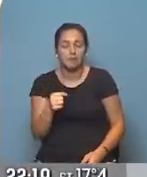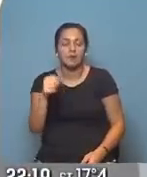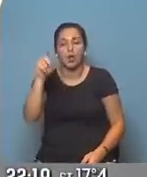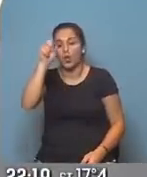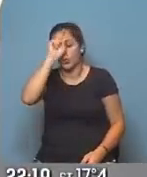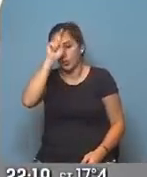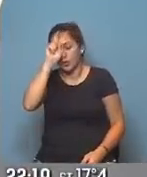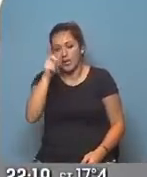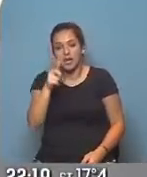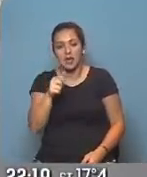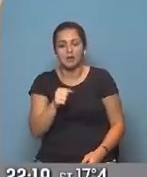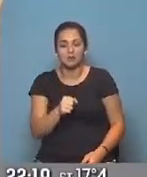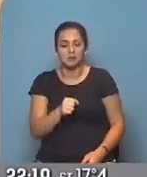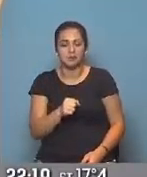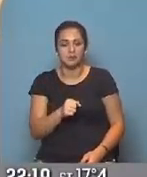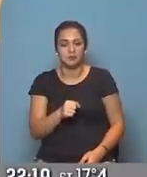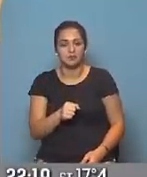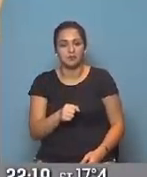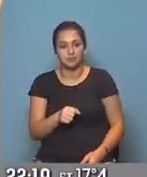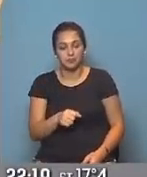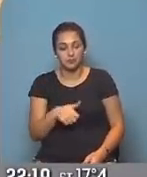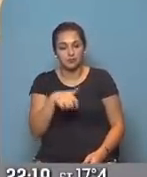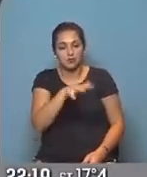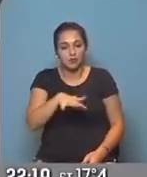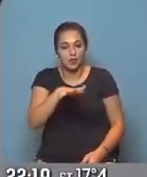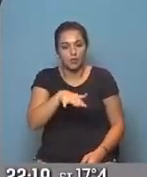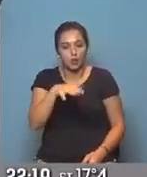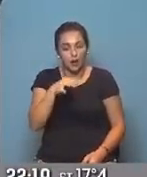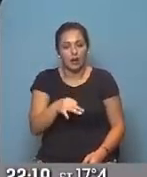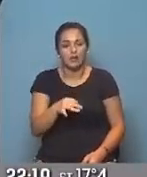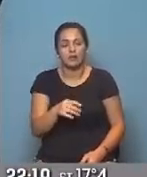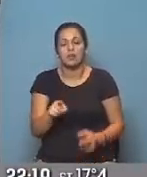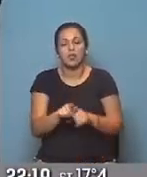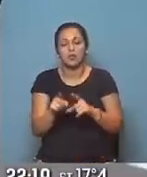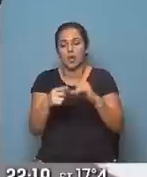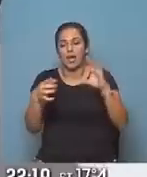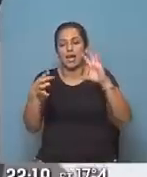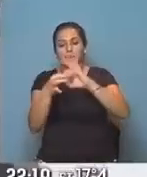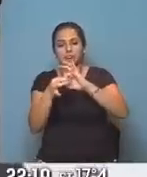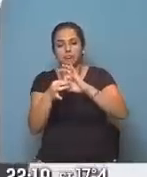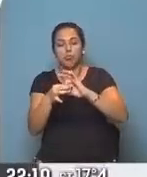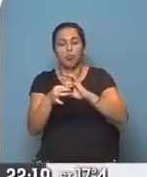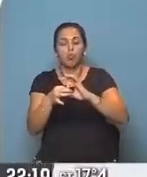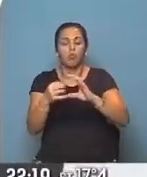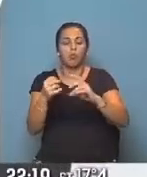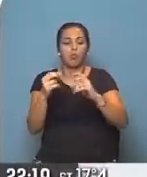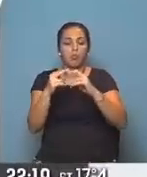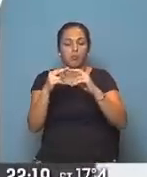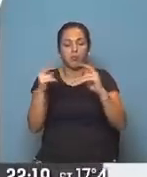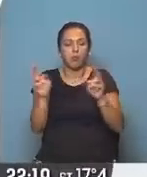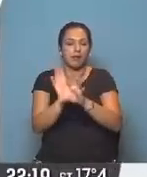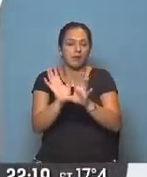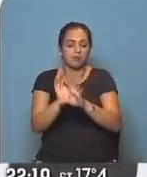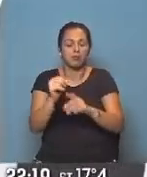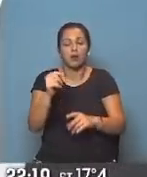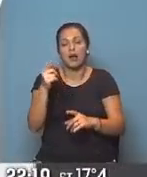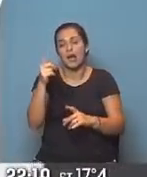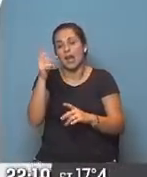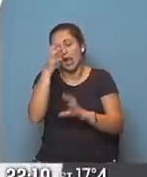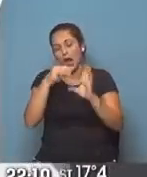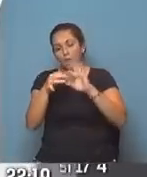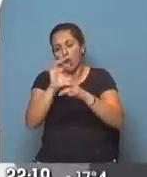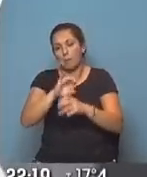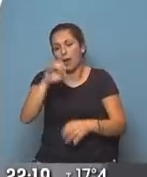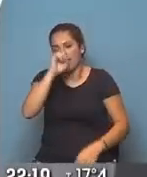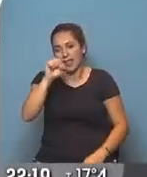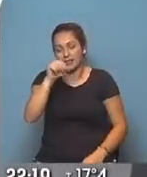porque es un lugar, está situado en un lugar estratégico, es un puente entre Europa y Asia y demás, y China pues la segunda potencia del mundo. Entonces,